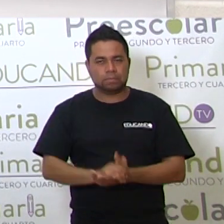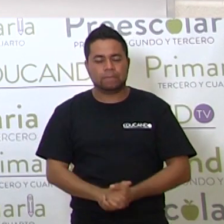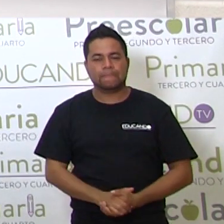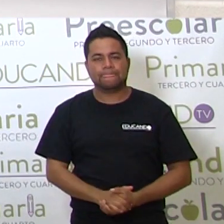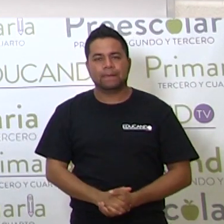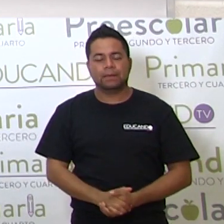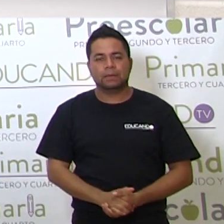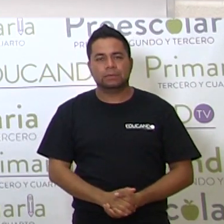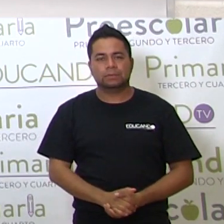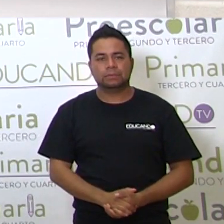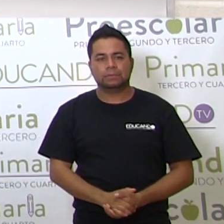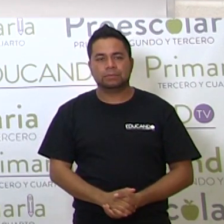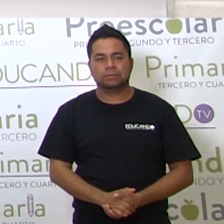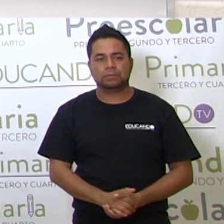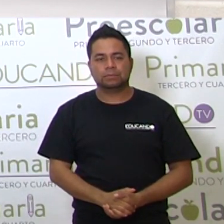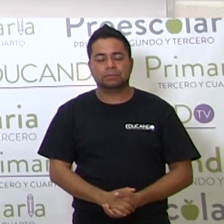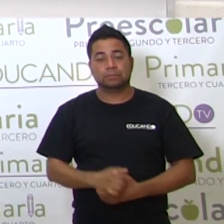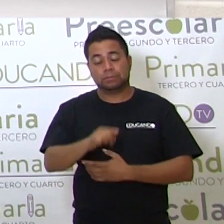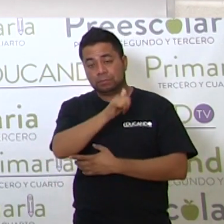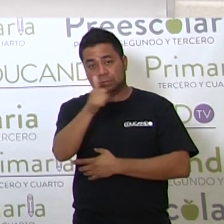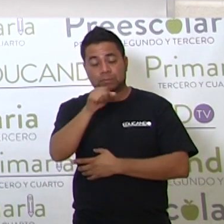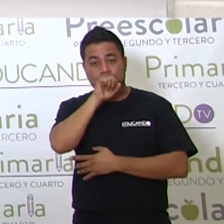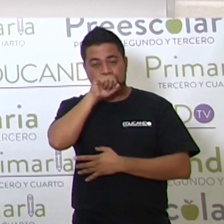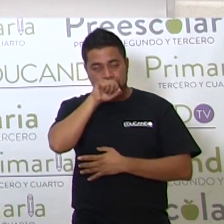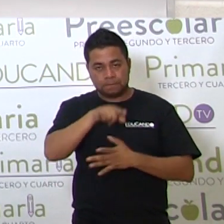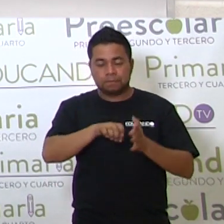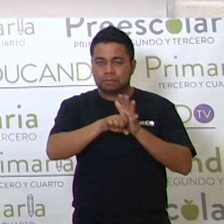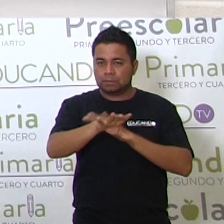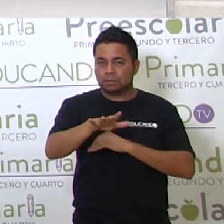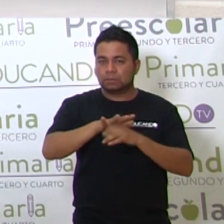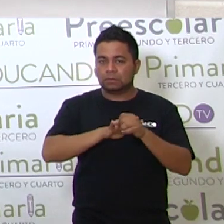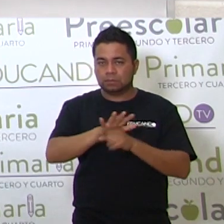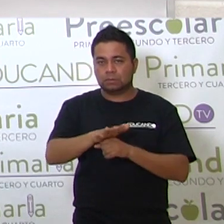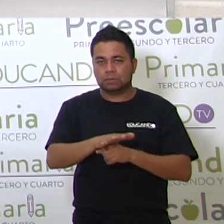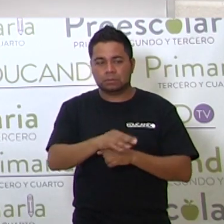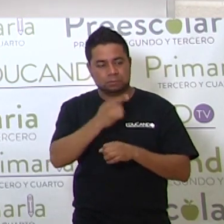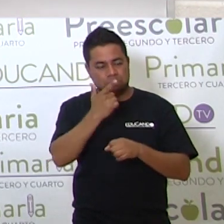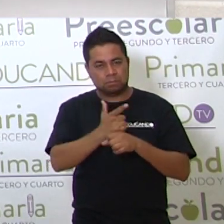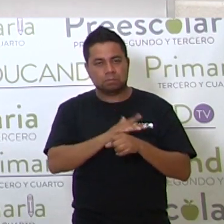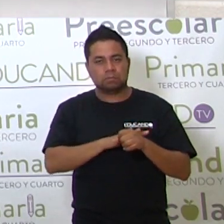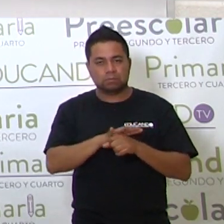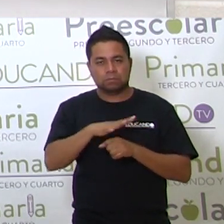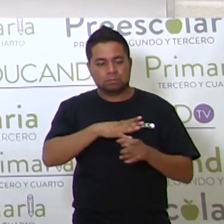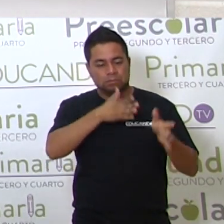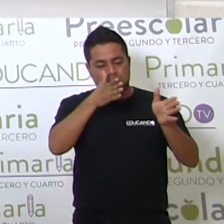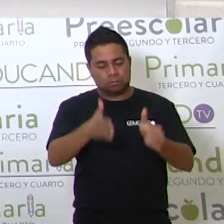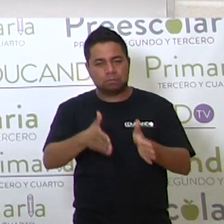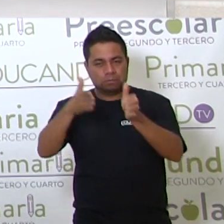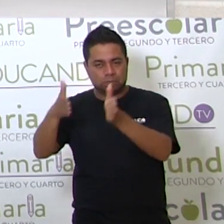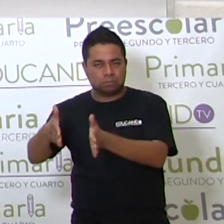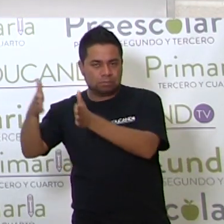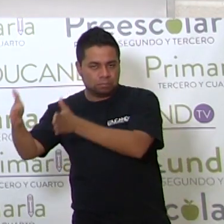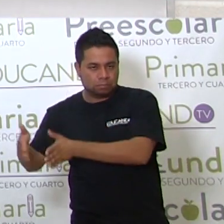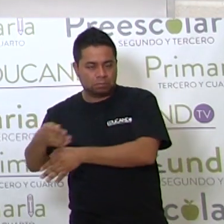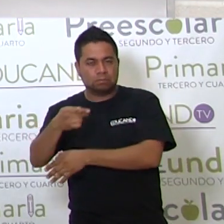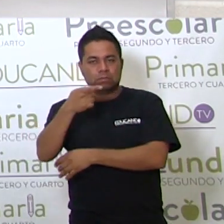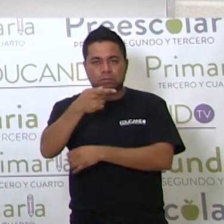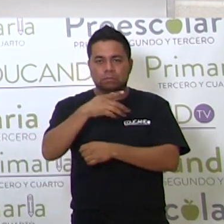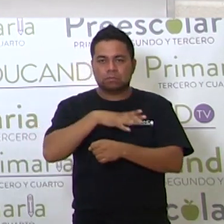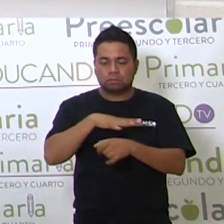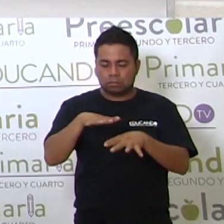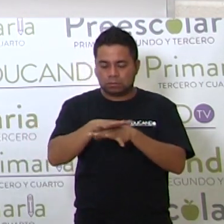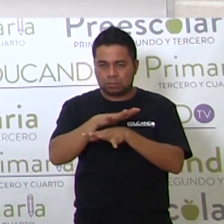¿Y qué otro? También, bueno, aquí entonces estamos viendo los periodos. Aquí estamos identificando